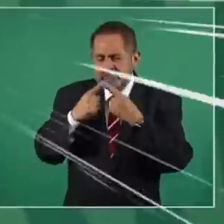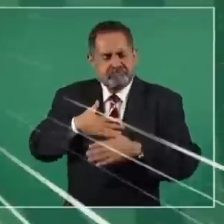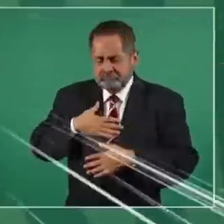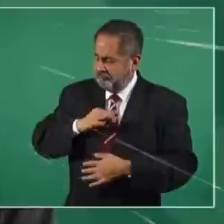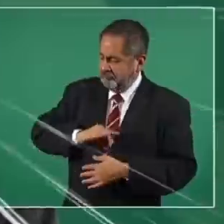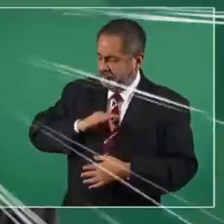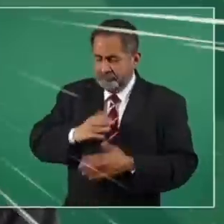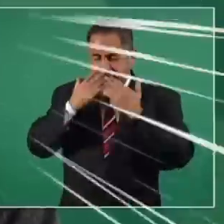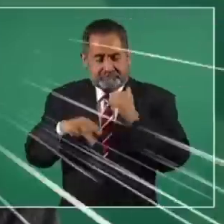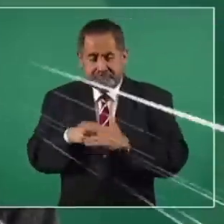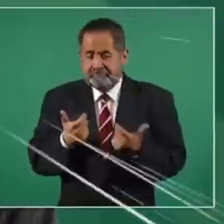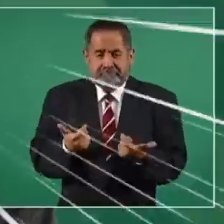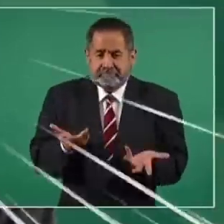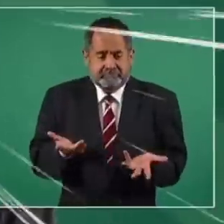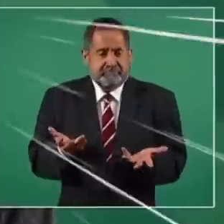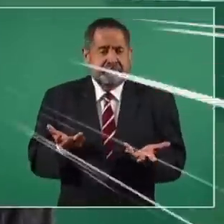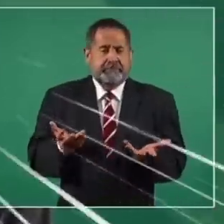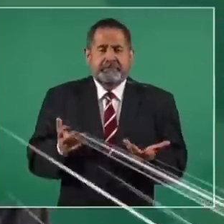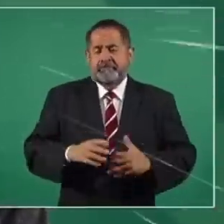feliz sin dinero,